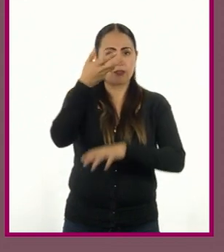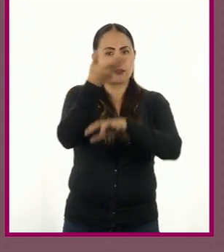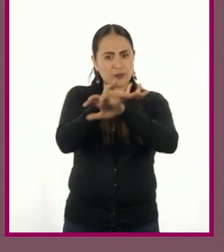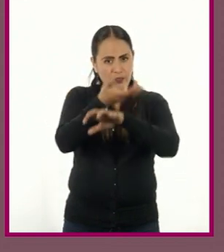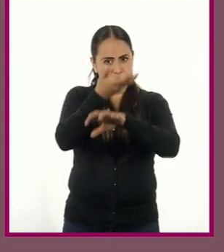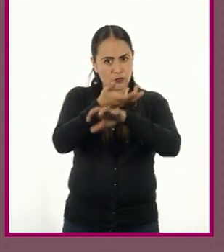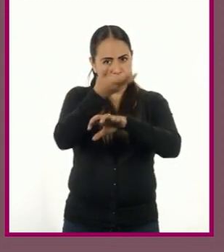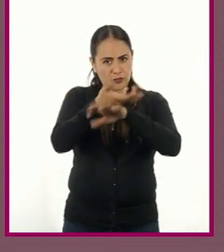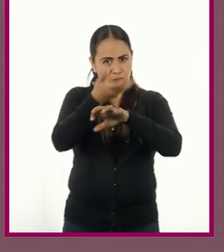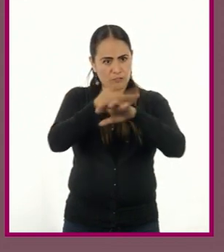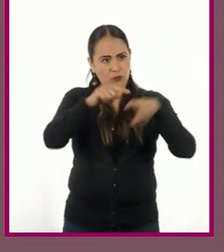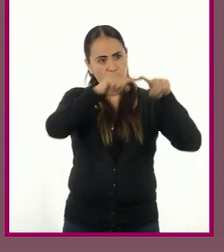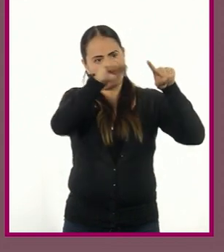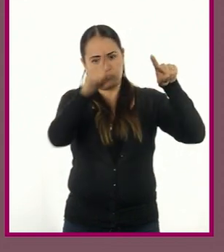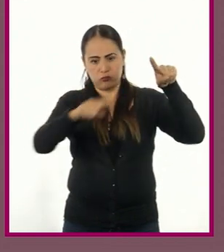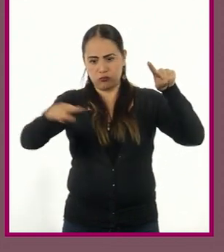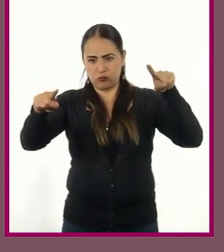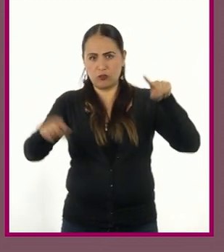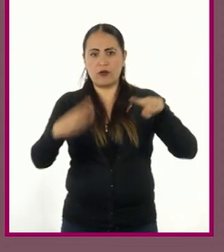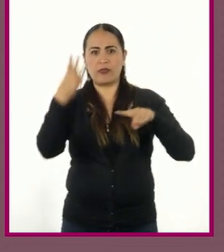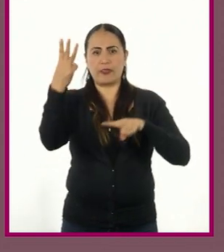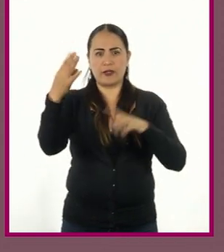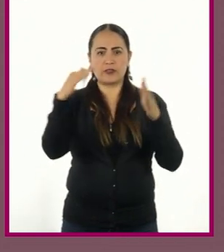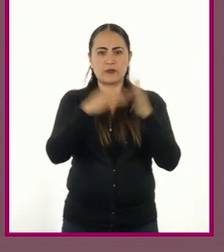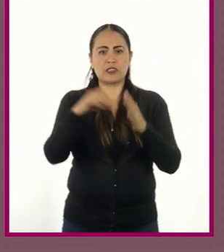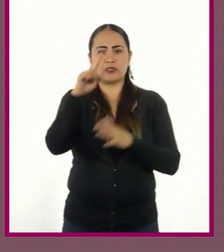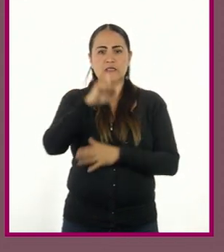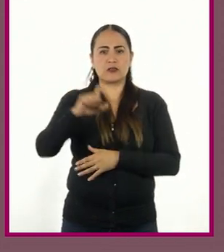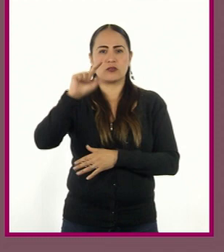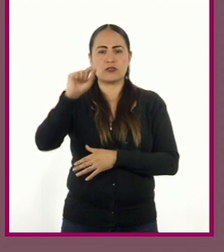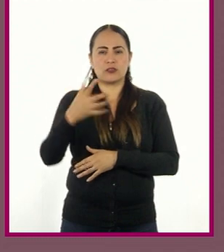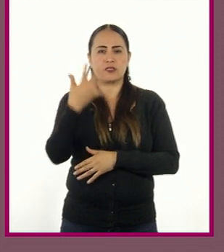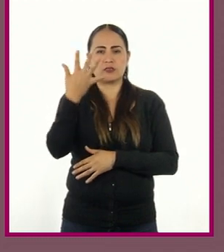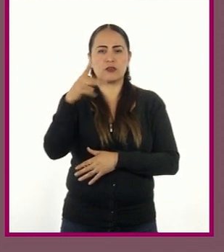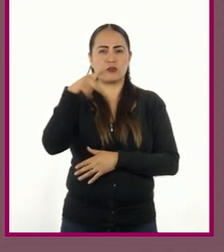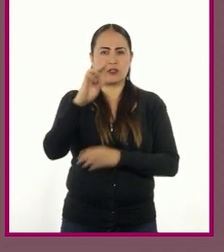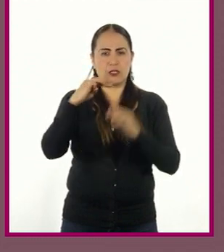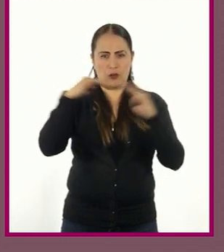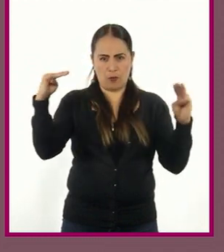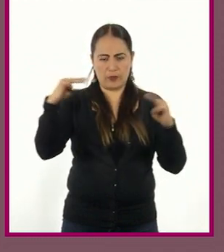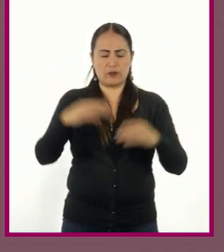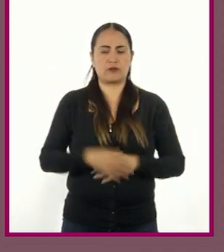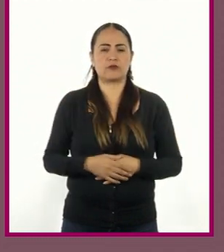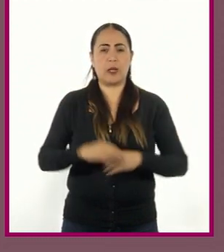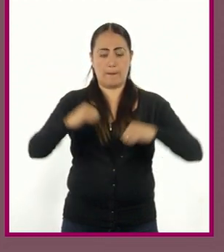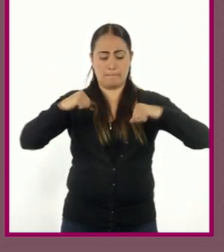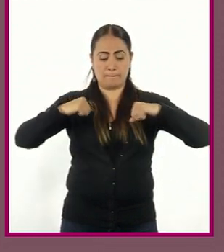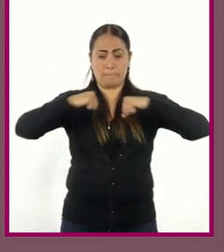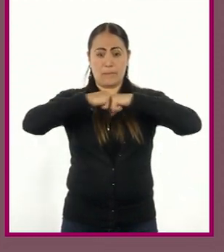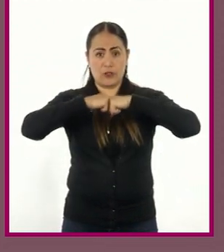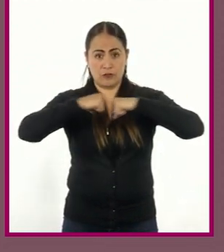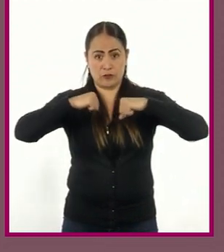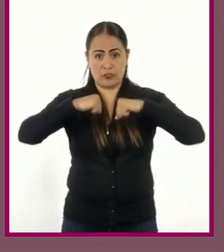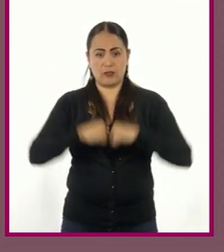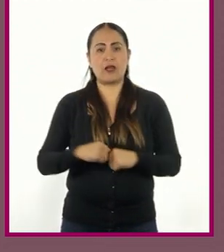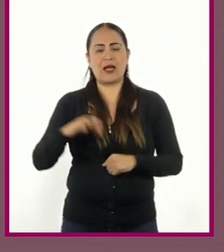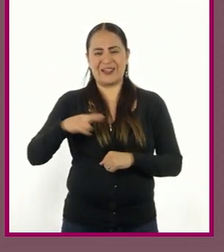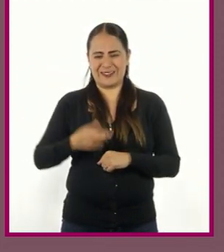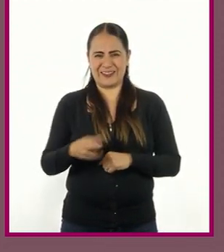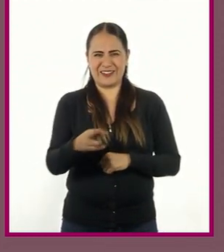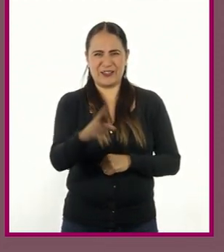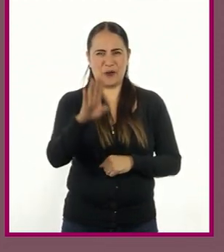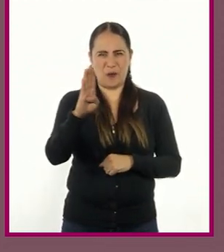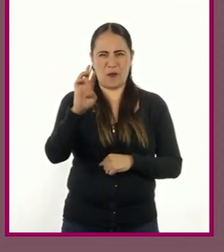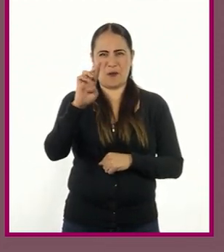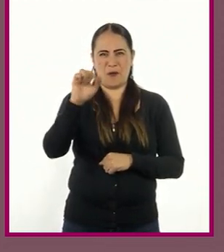Unidos a lo largo de 3.175 kilómetros. Parte de esta frontera está delimitada por el río Bravo